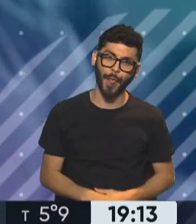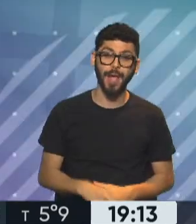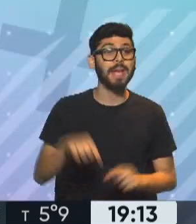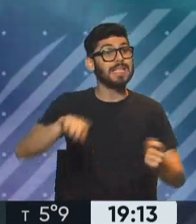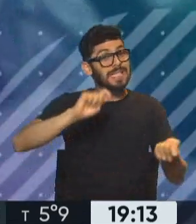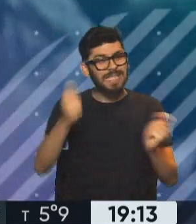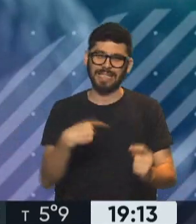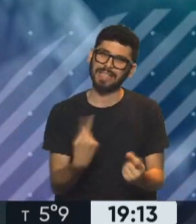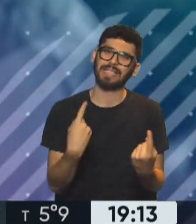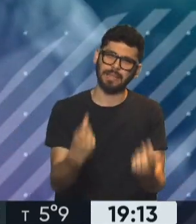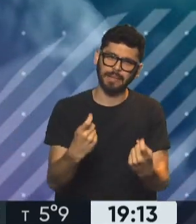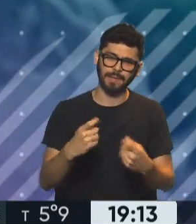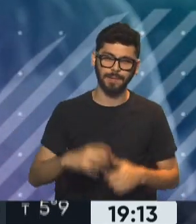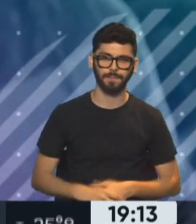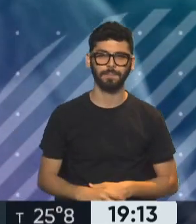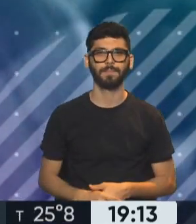necesitamos.